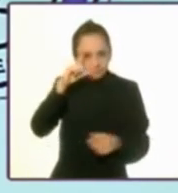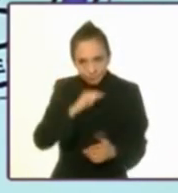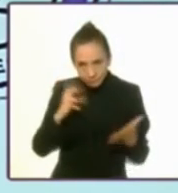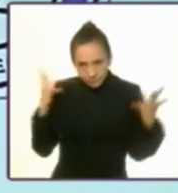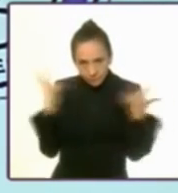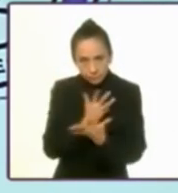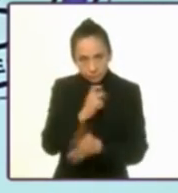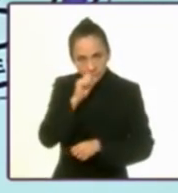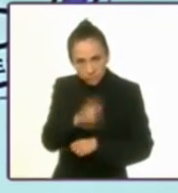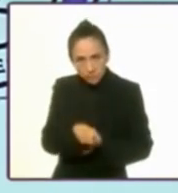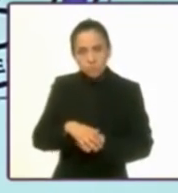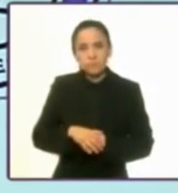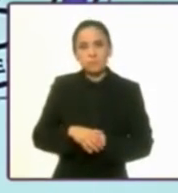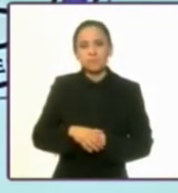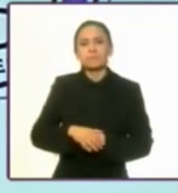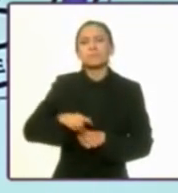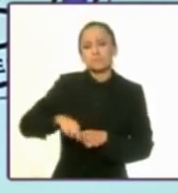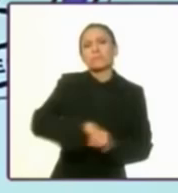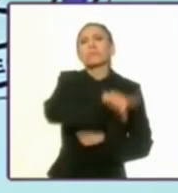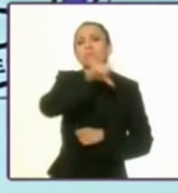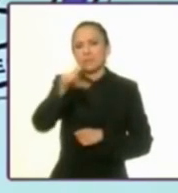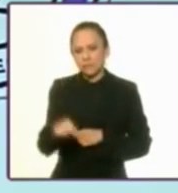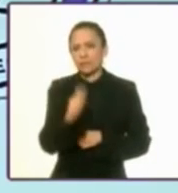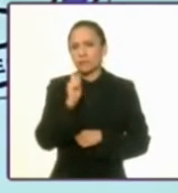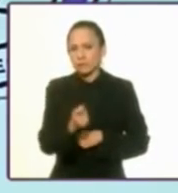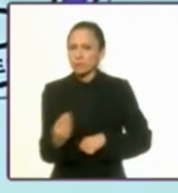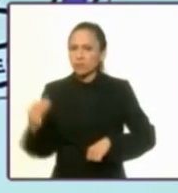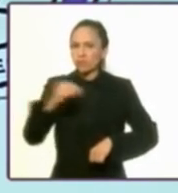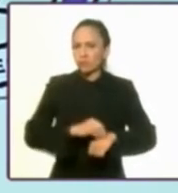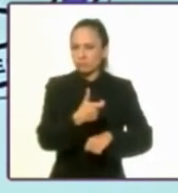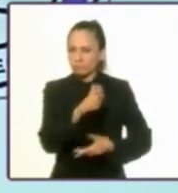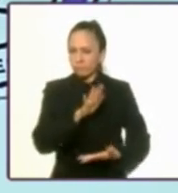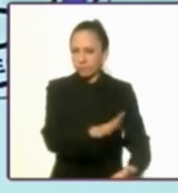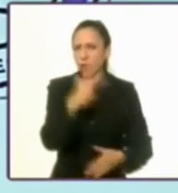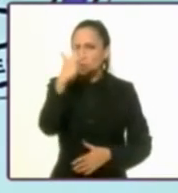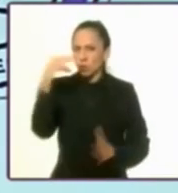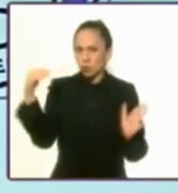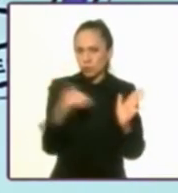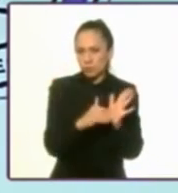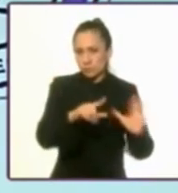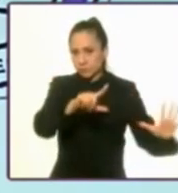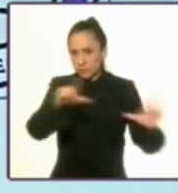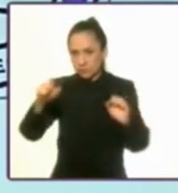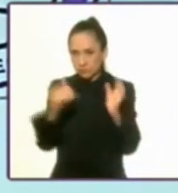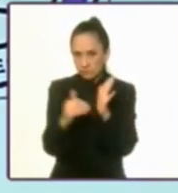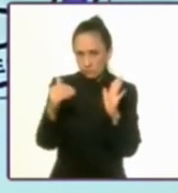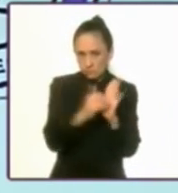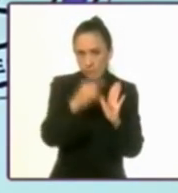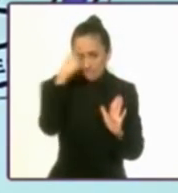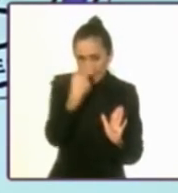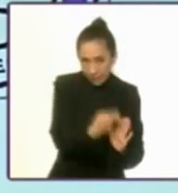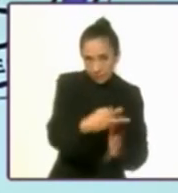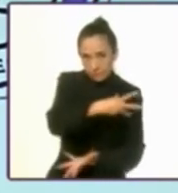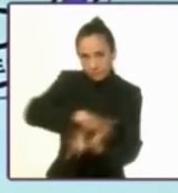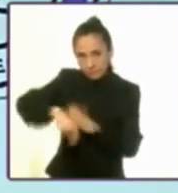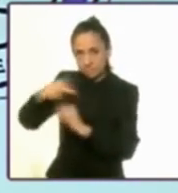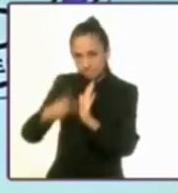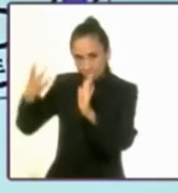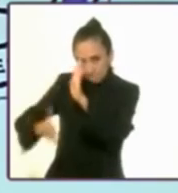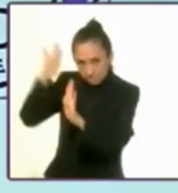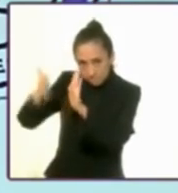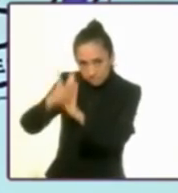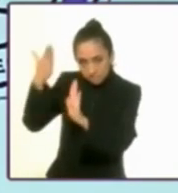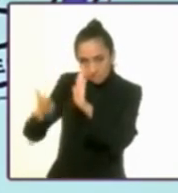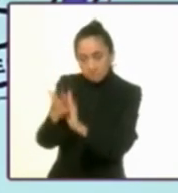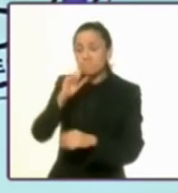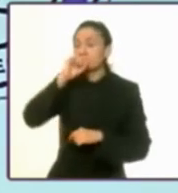que después se creará un fondo para reconstrucción con 8 mil 700 millones y que inclusive